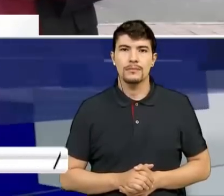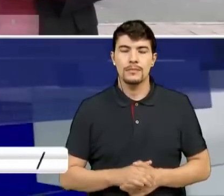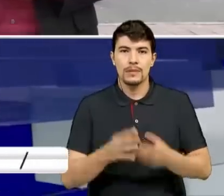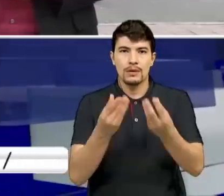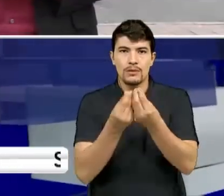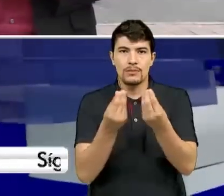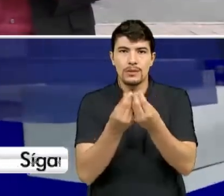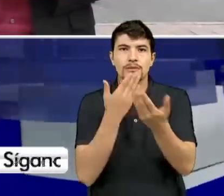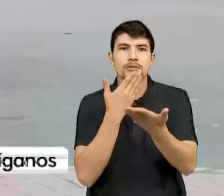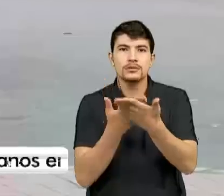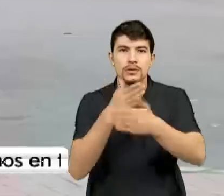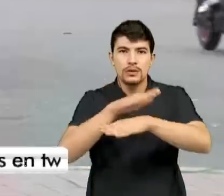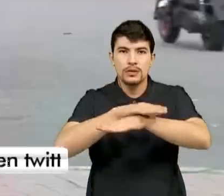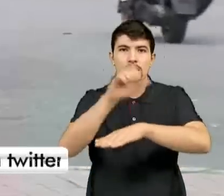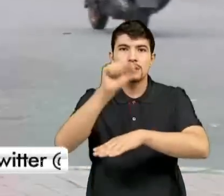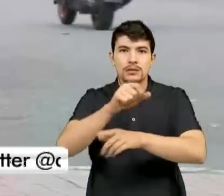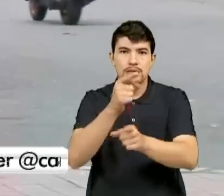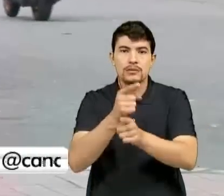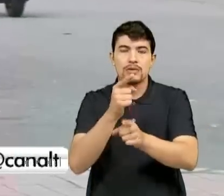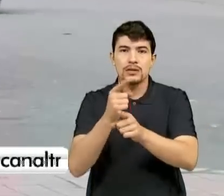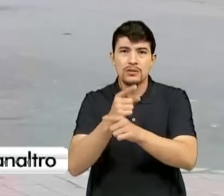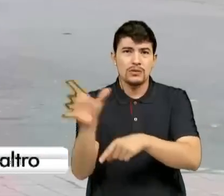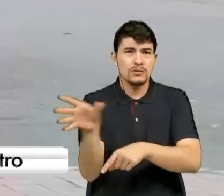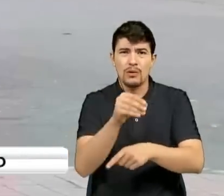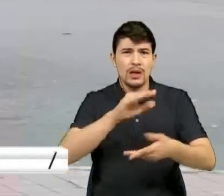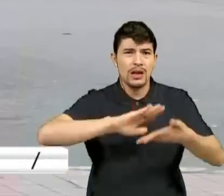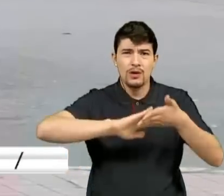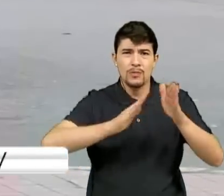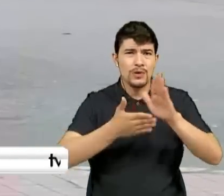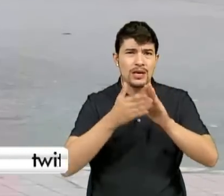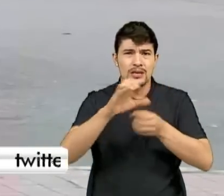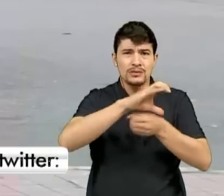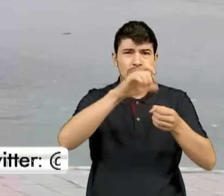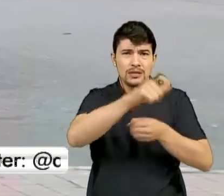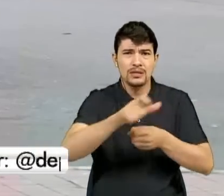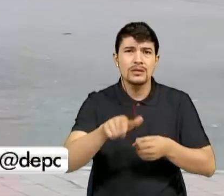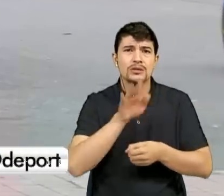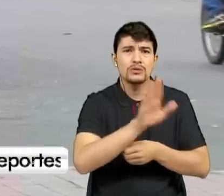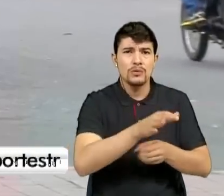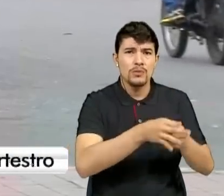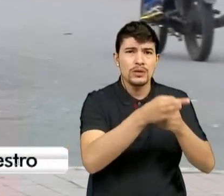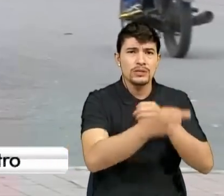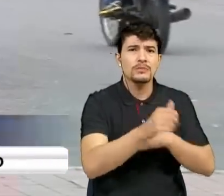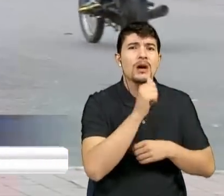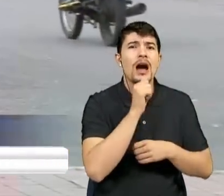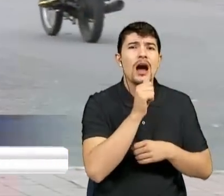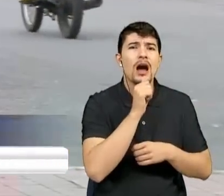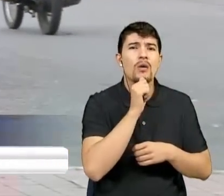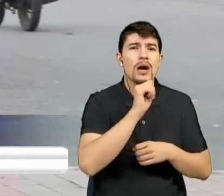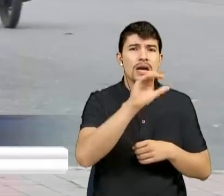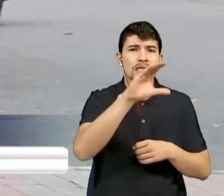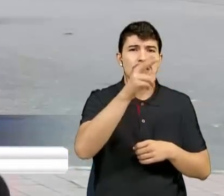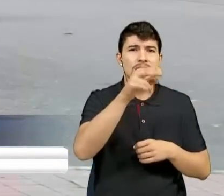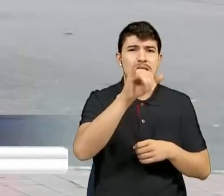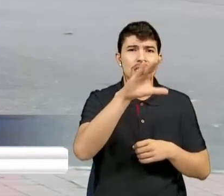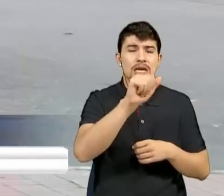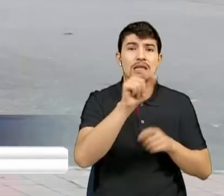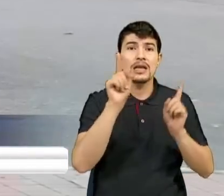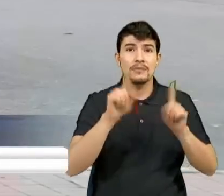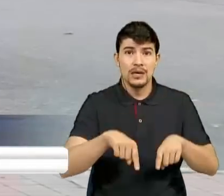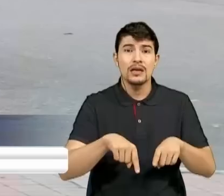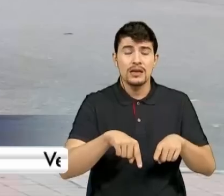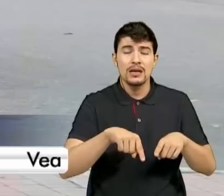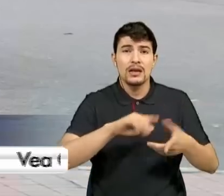Compañeros y televidentes, muy buenas tardes. Pues completamente consternada se encuentra la ciudadanía en el municipio de Aguachica y en especial la comunidad de la Defensa Civil a la